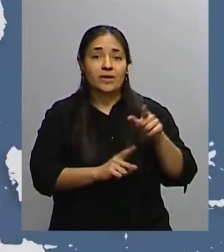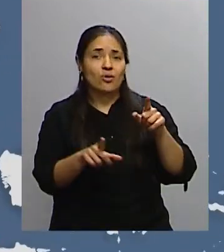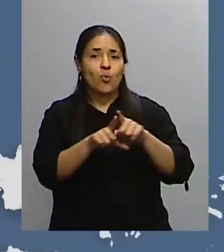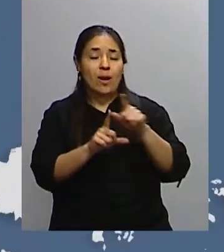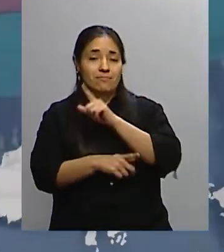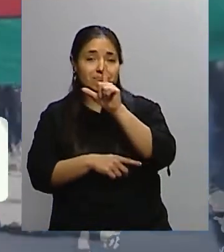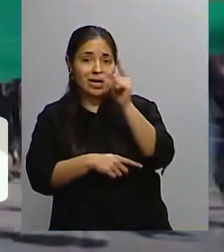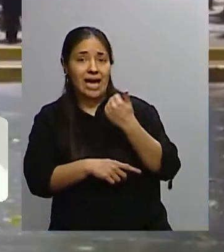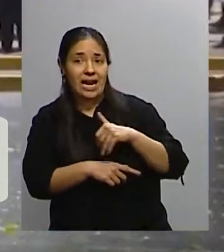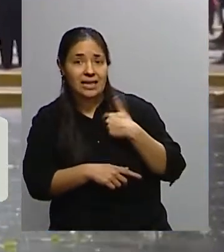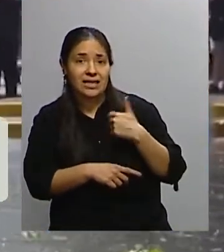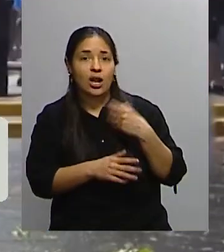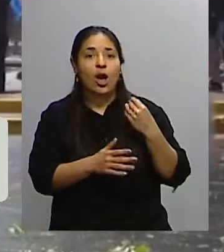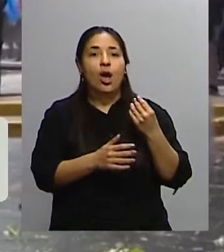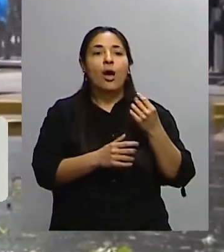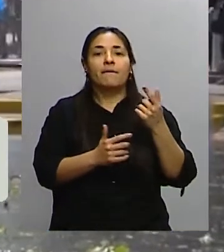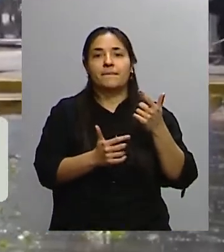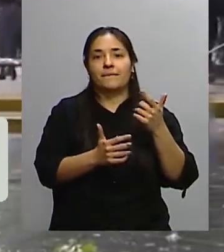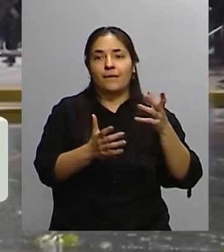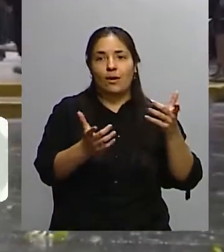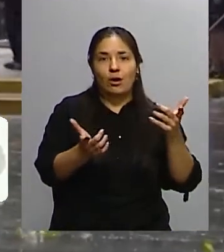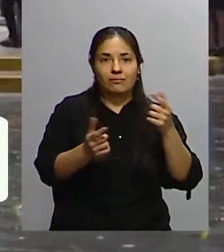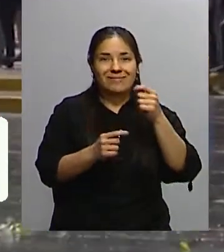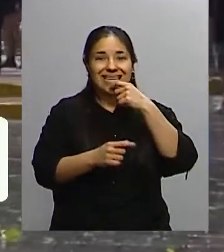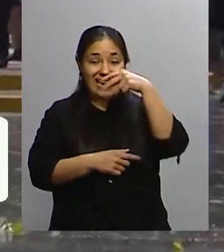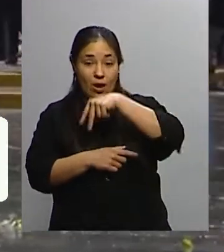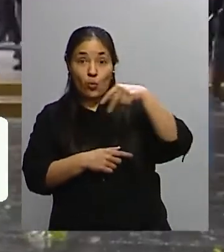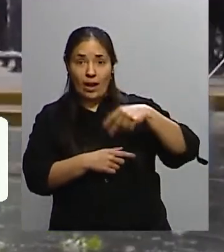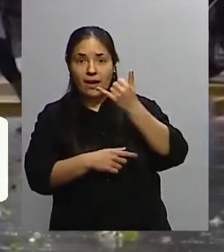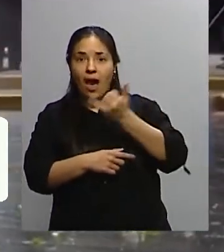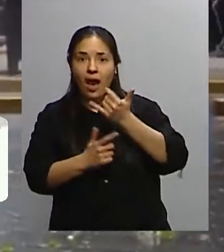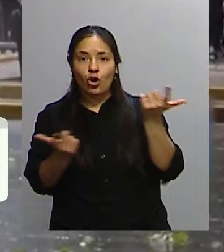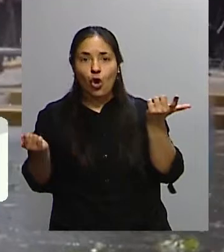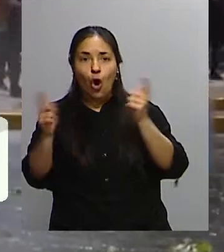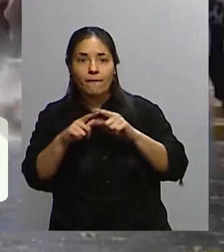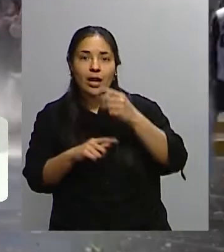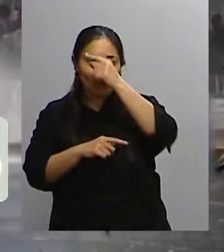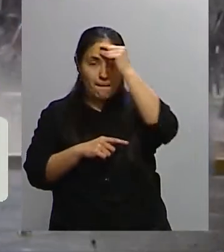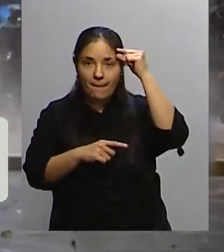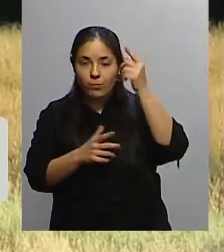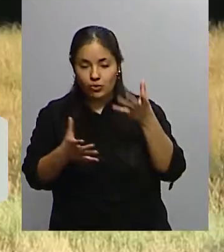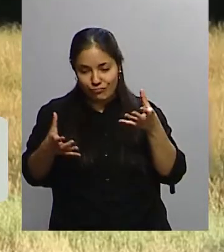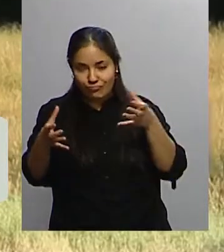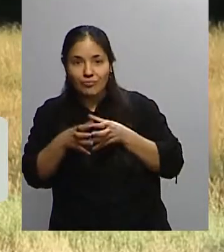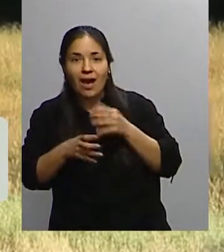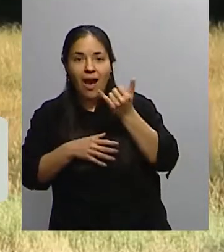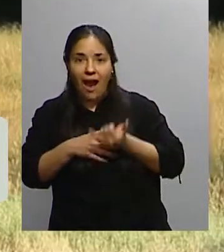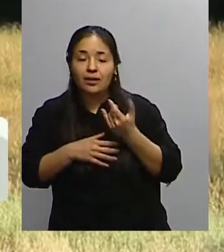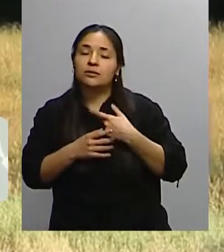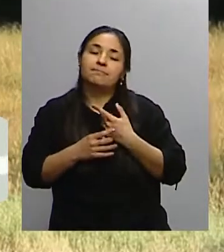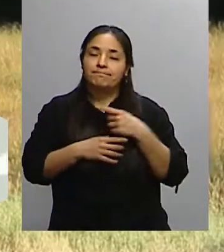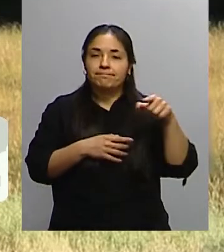Argentina, donde existe una confederación mapuche en Neuquén, en fin. Claro. Con todo, son instancias